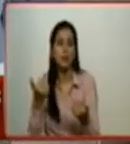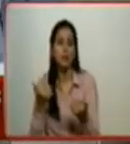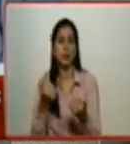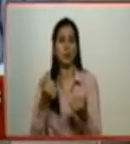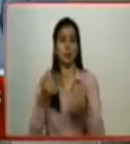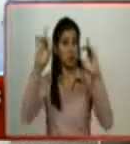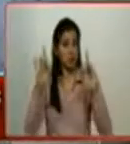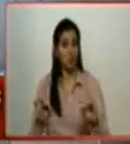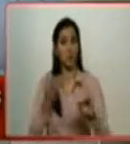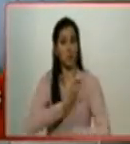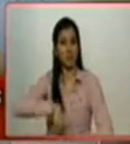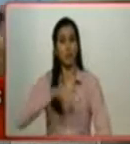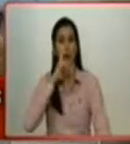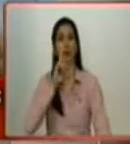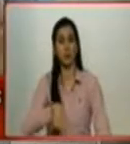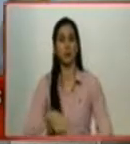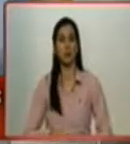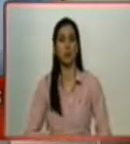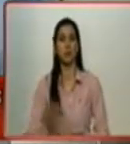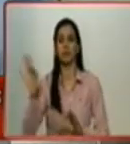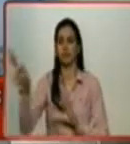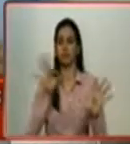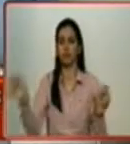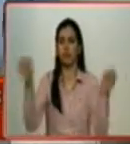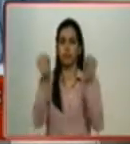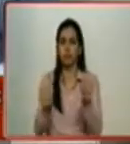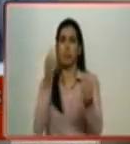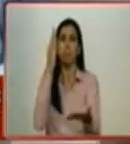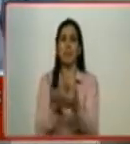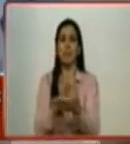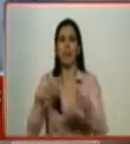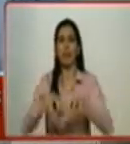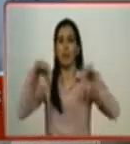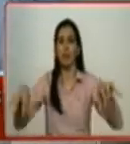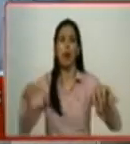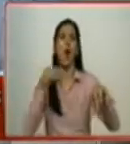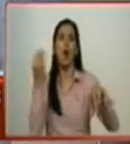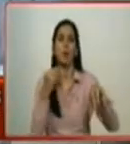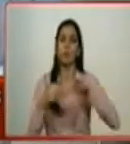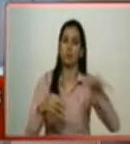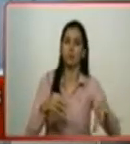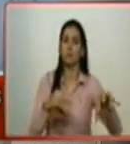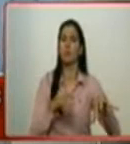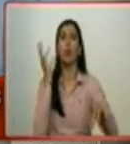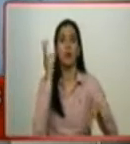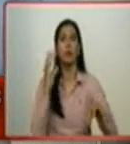atrevida decisión del presidente Nicolás Maduro de postular mitad jóvenes, mitad mujeres, fue